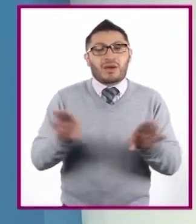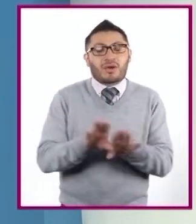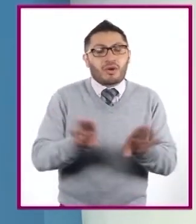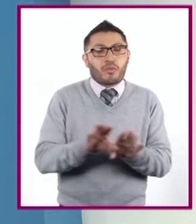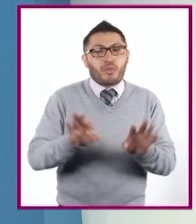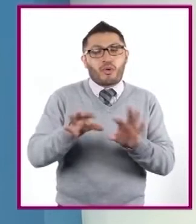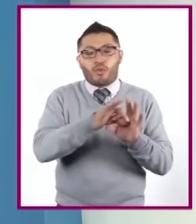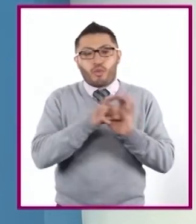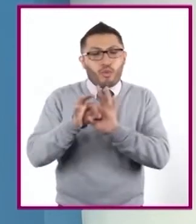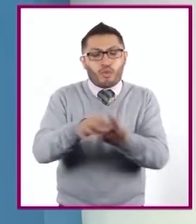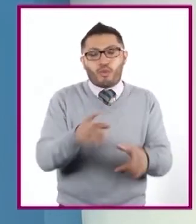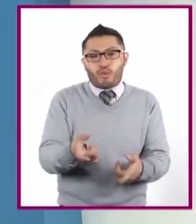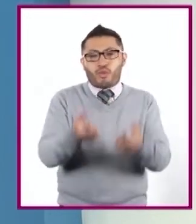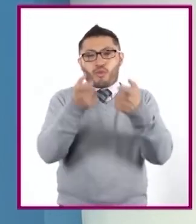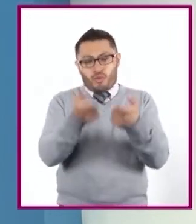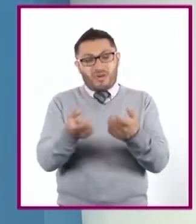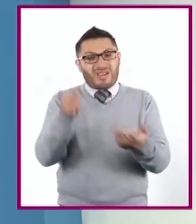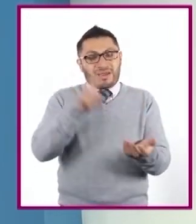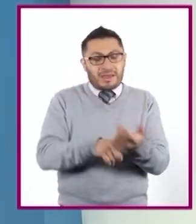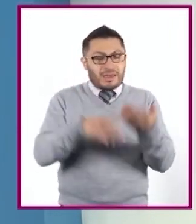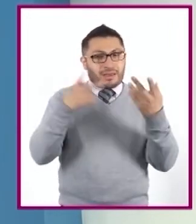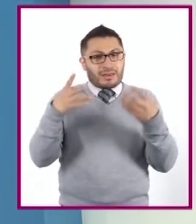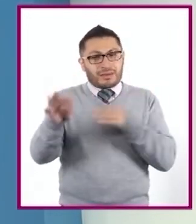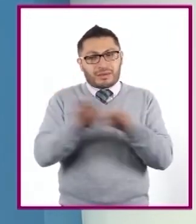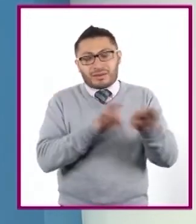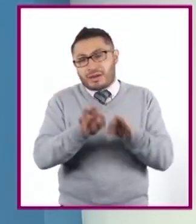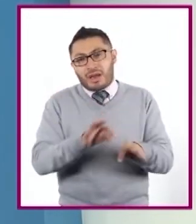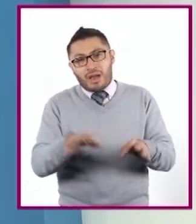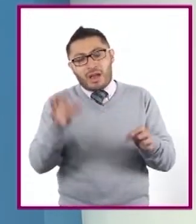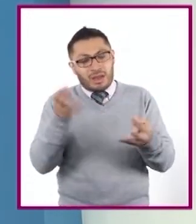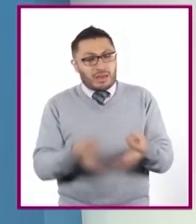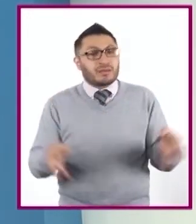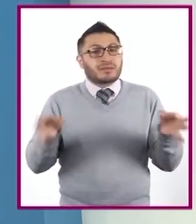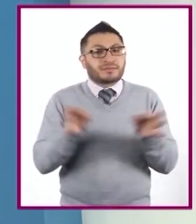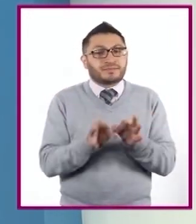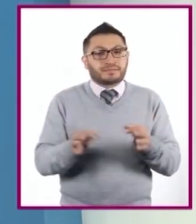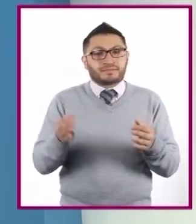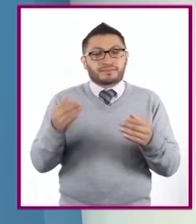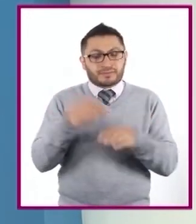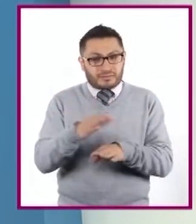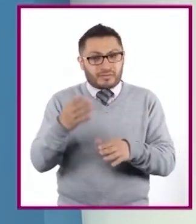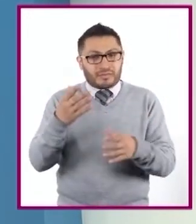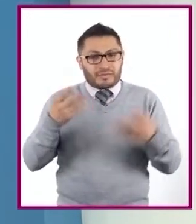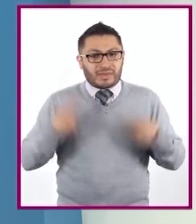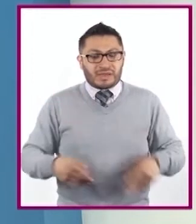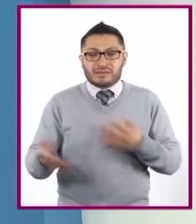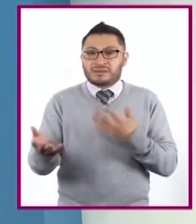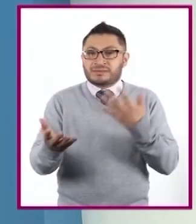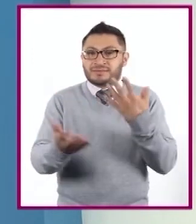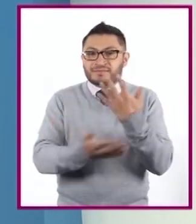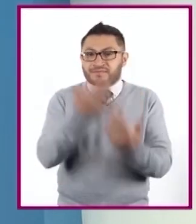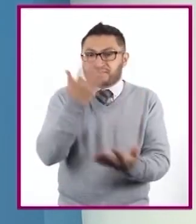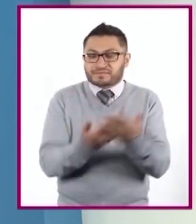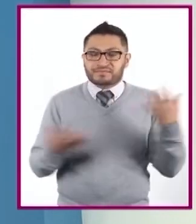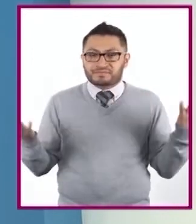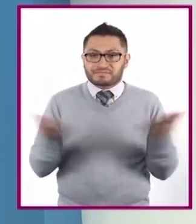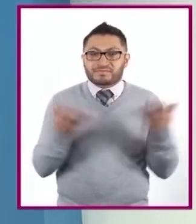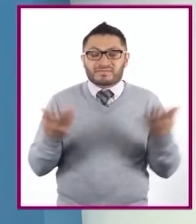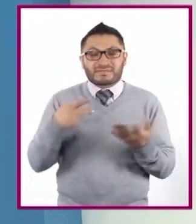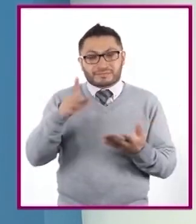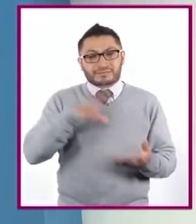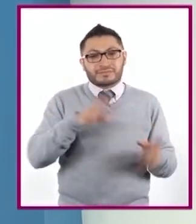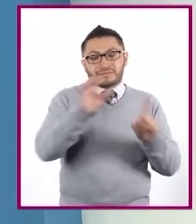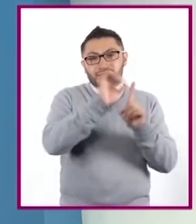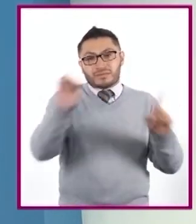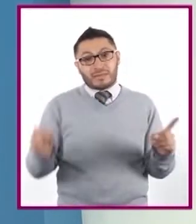una unidad económica en la que la producción se basa predominantemente en el trabajo manual del ser humano, pero que tiene una organización